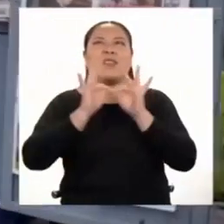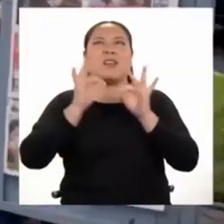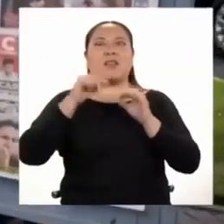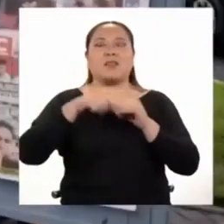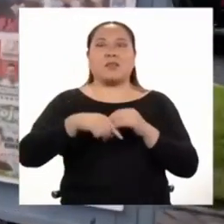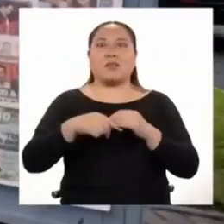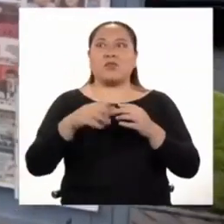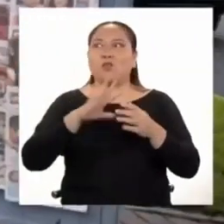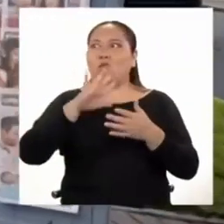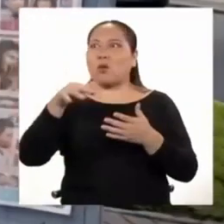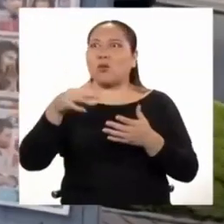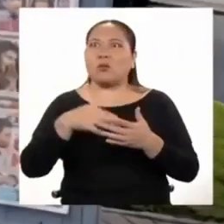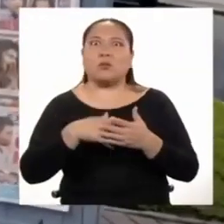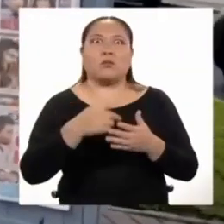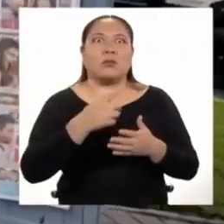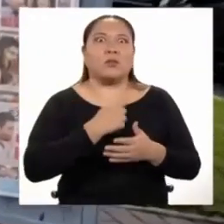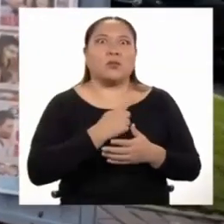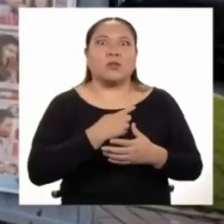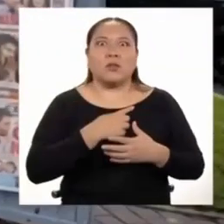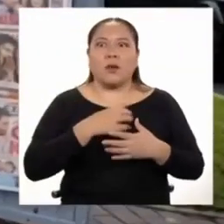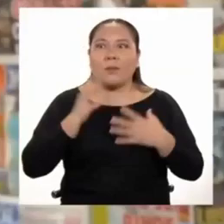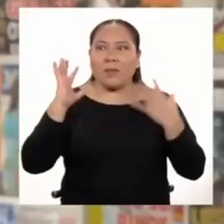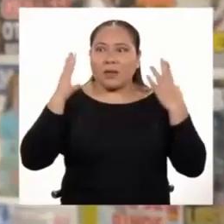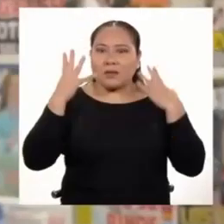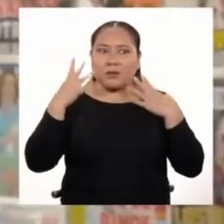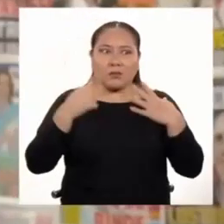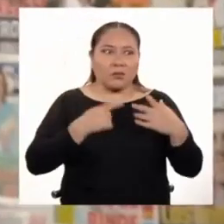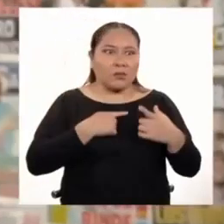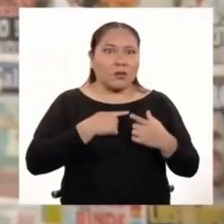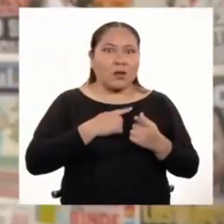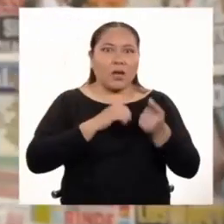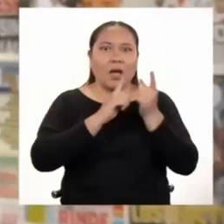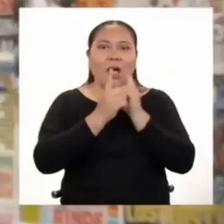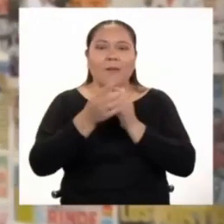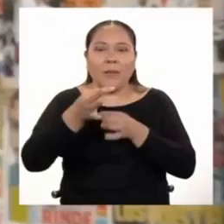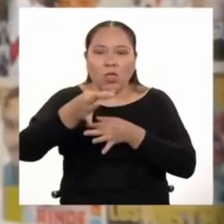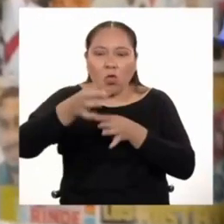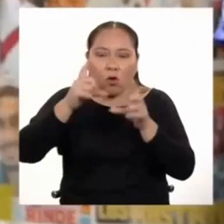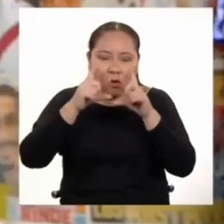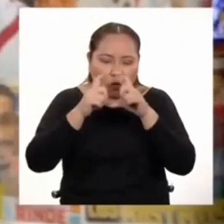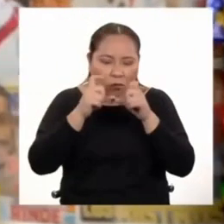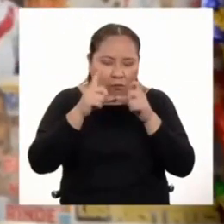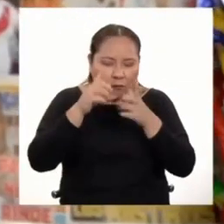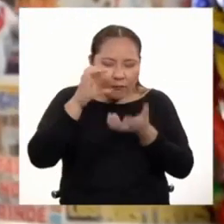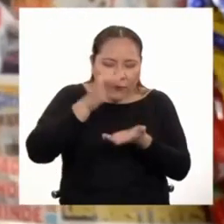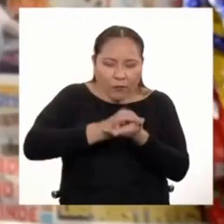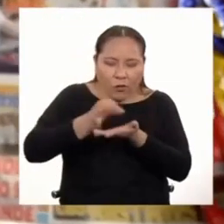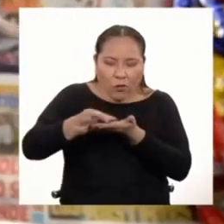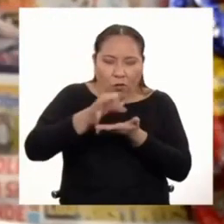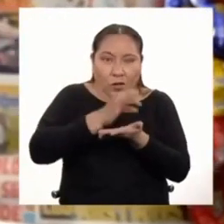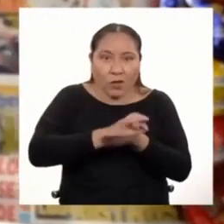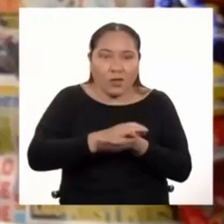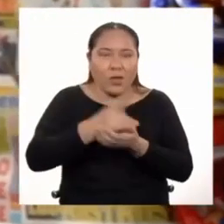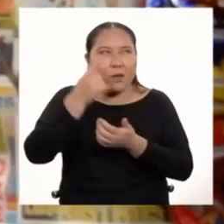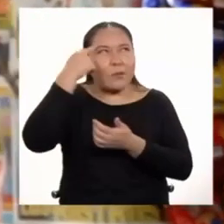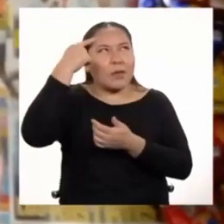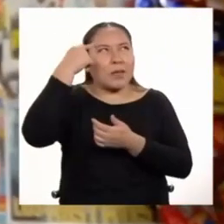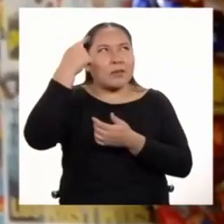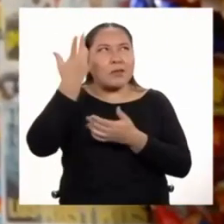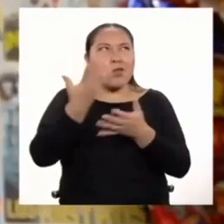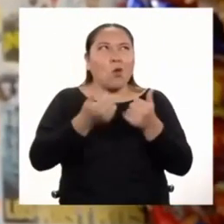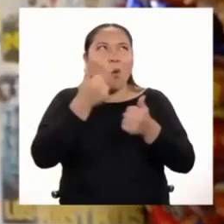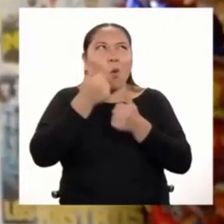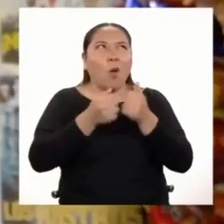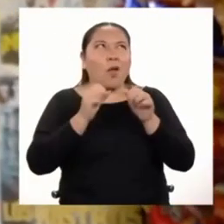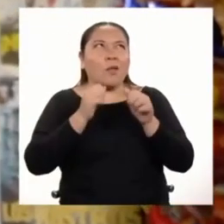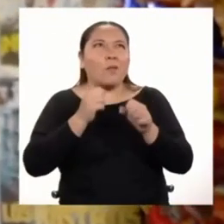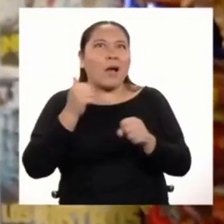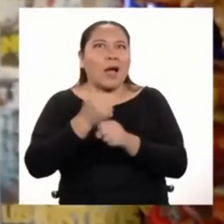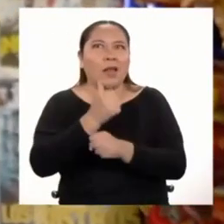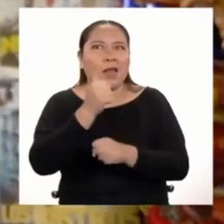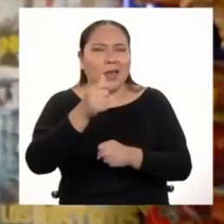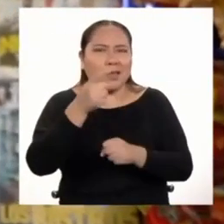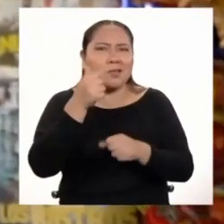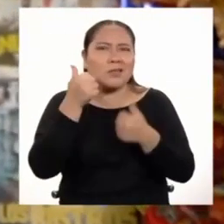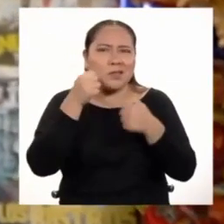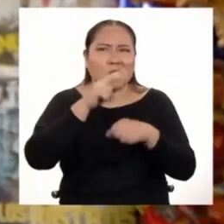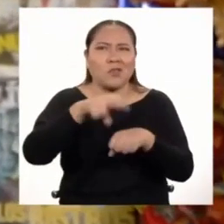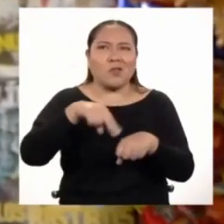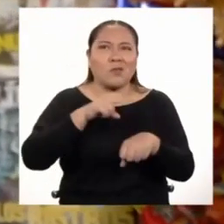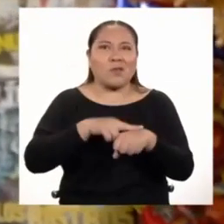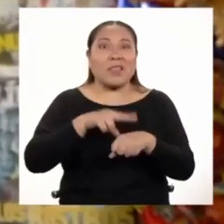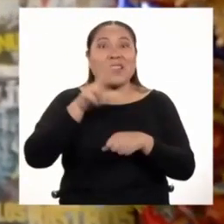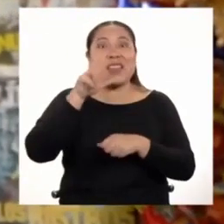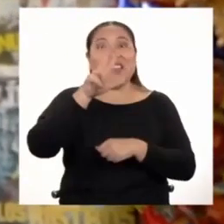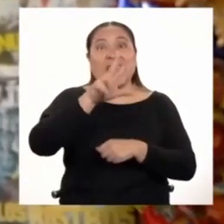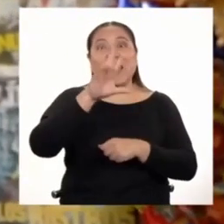tomados. Parecemos poseídos, cambiando figuritas, haciendo pronósticos, apuestas. Y es normal, hace